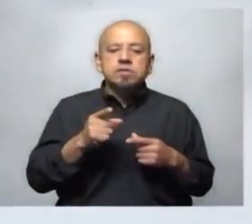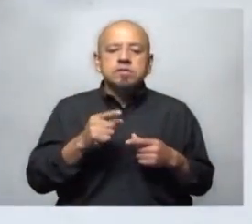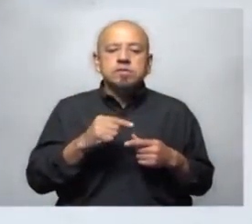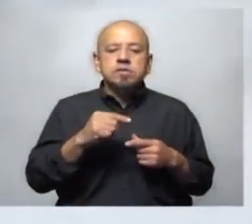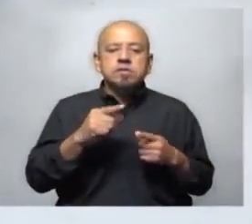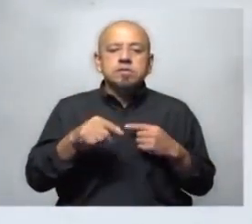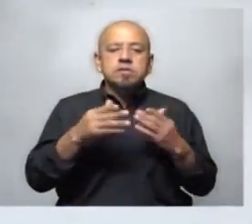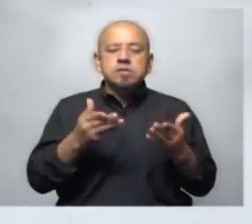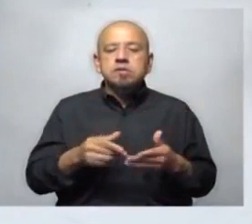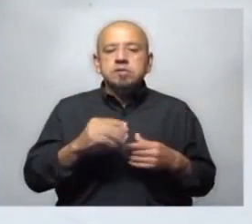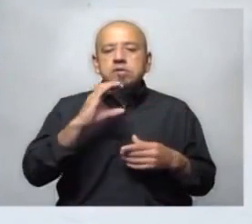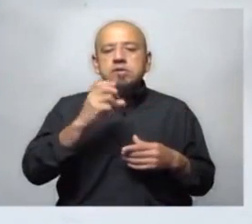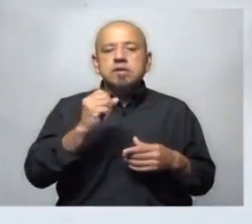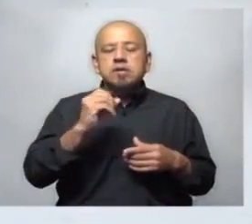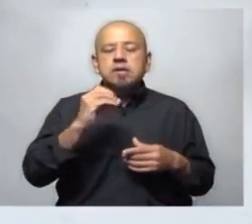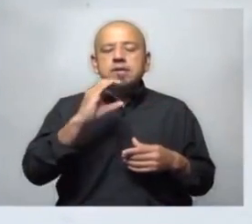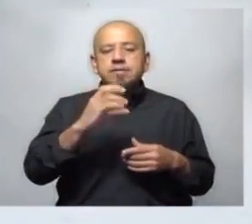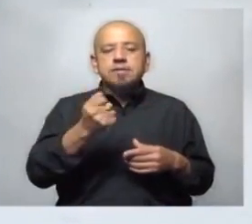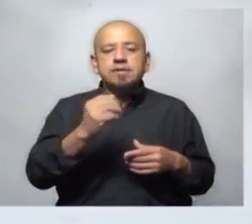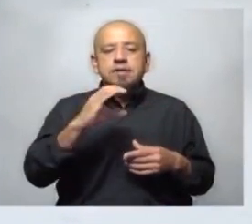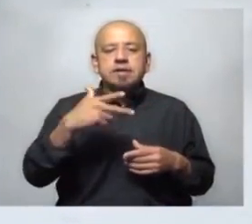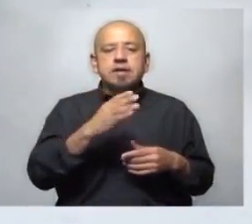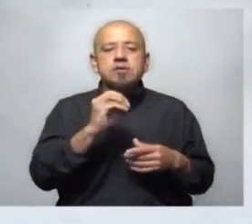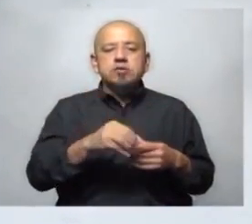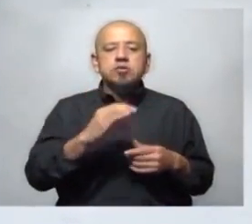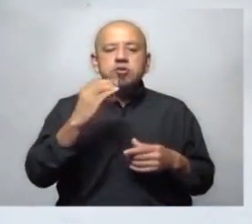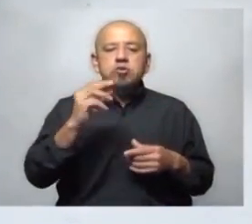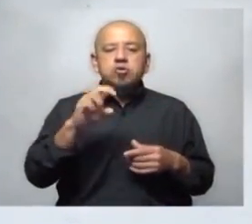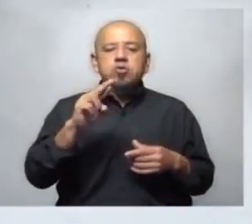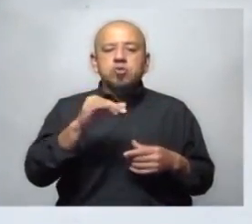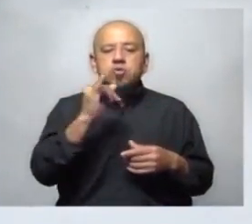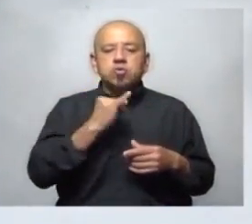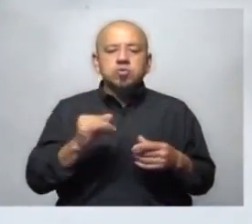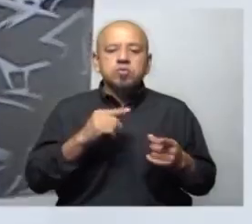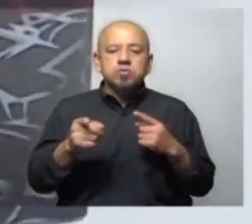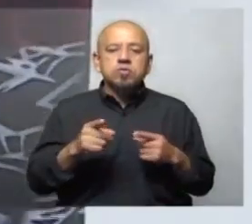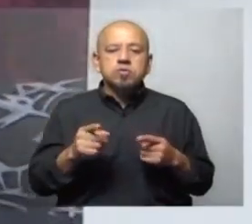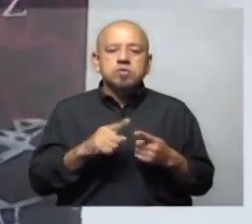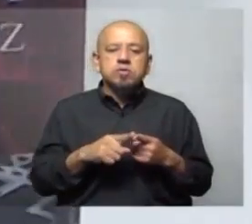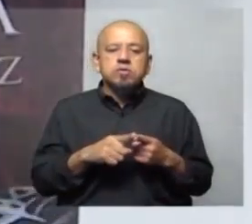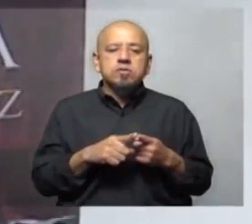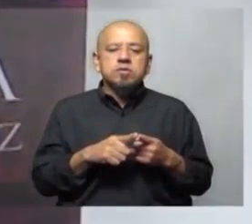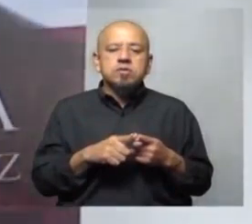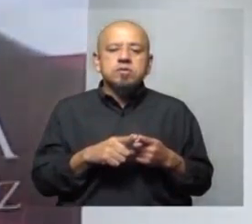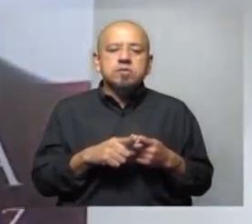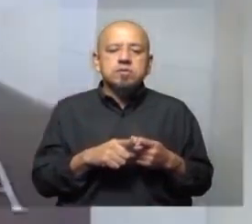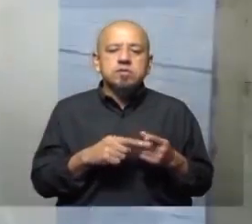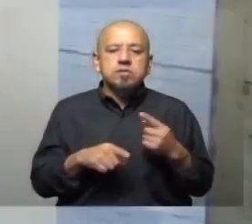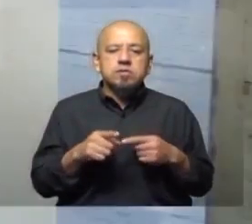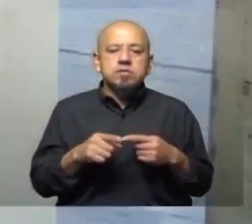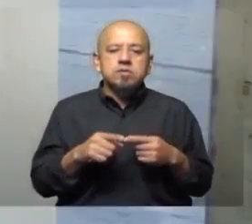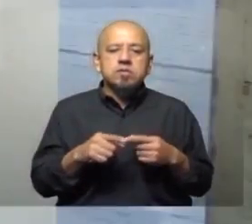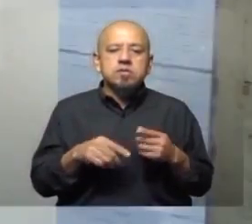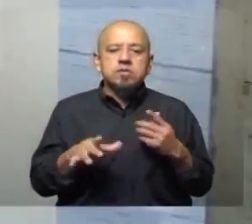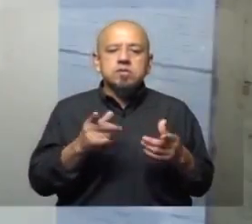encara la vida de Cacho de la cruz y la logra resumir a esto aplauso y aparte Sí aparte haciéndole